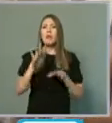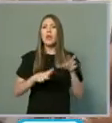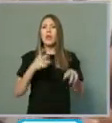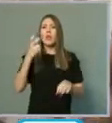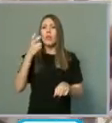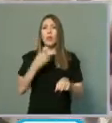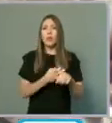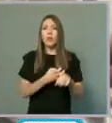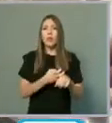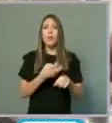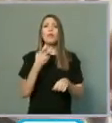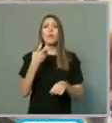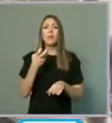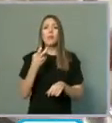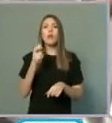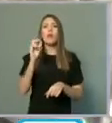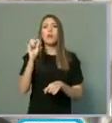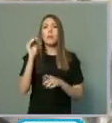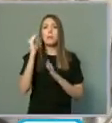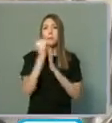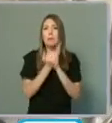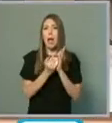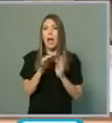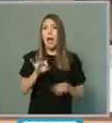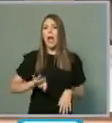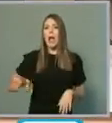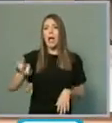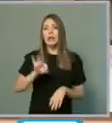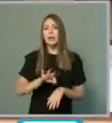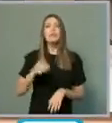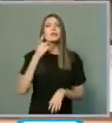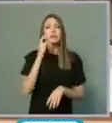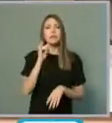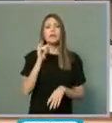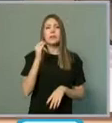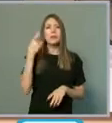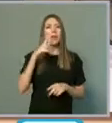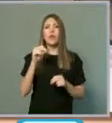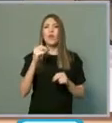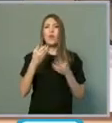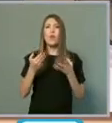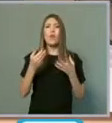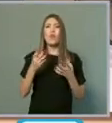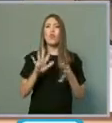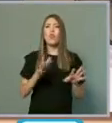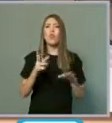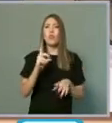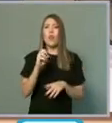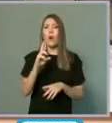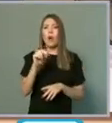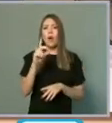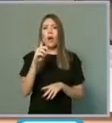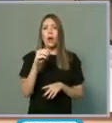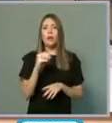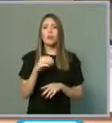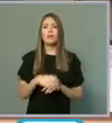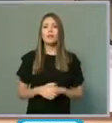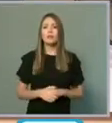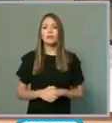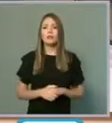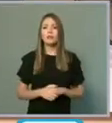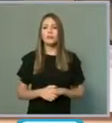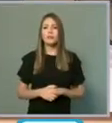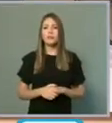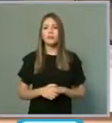queremos que queden duras, entonces es menos aceite. Poquito aceite podría ser, Cintia, Ok. sí, para que no se dore tanto tanto el arroz y sepa como frito,